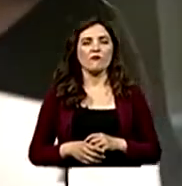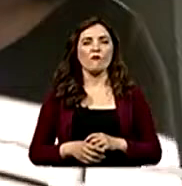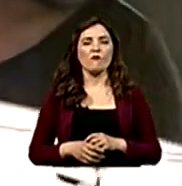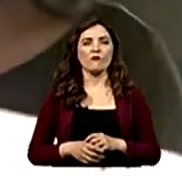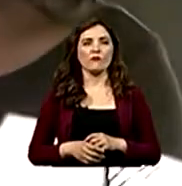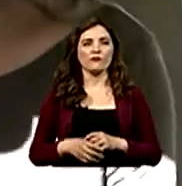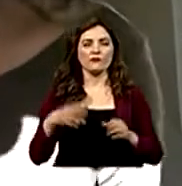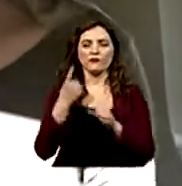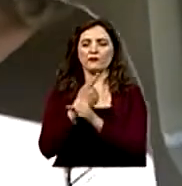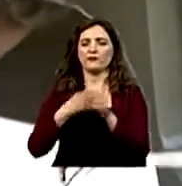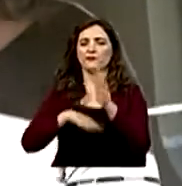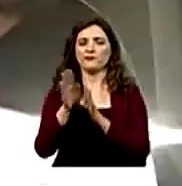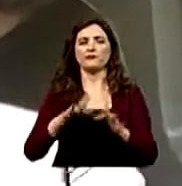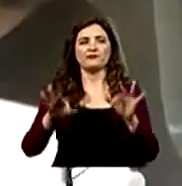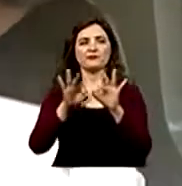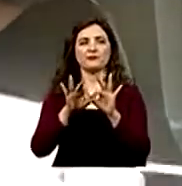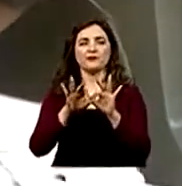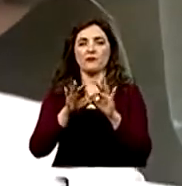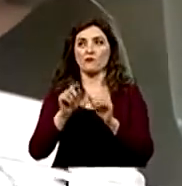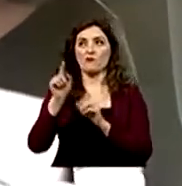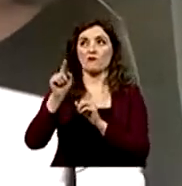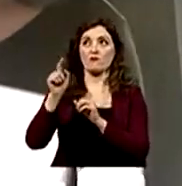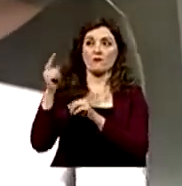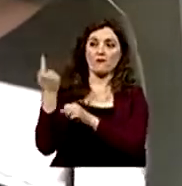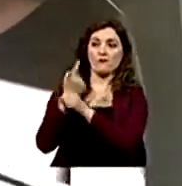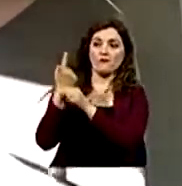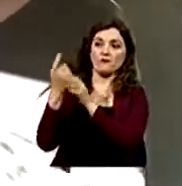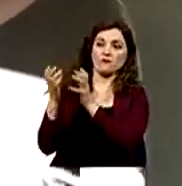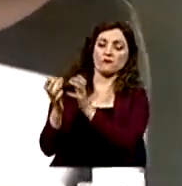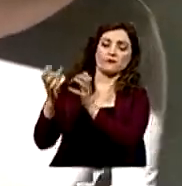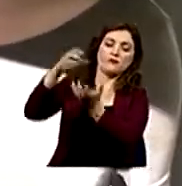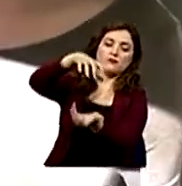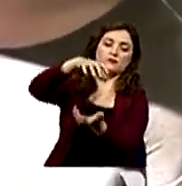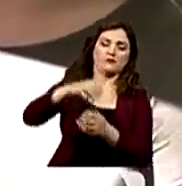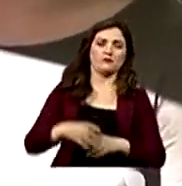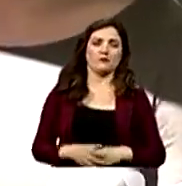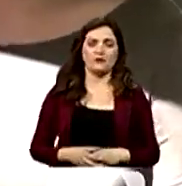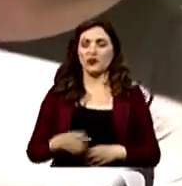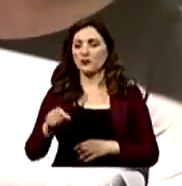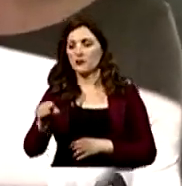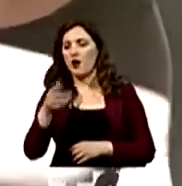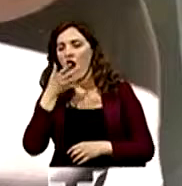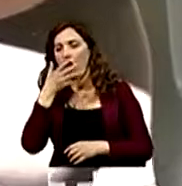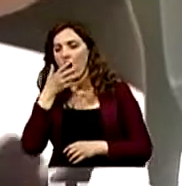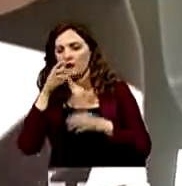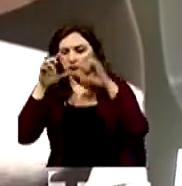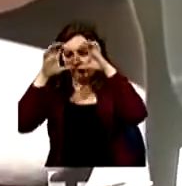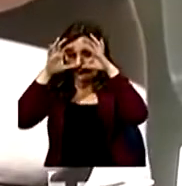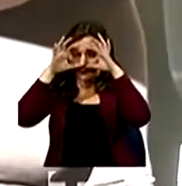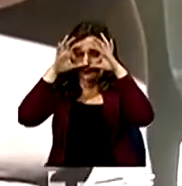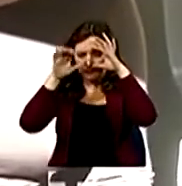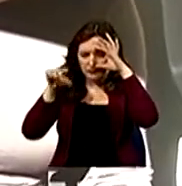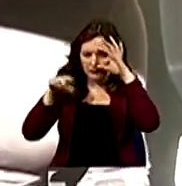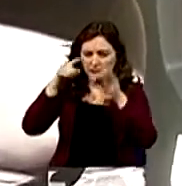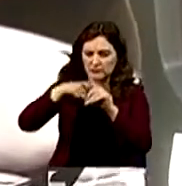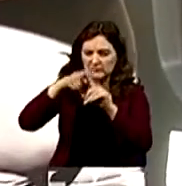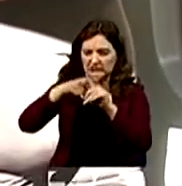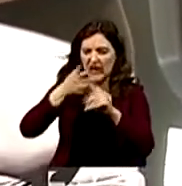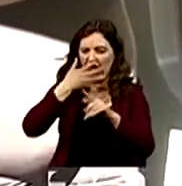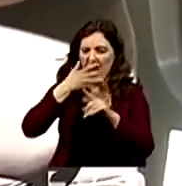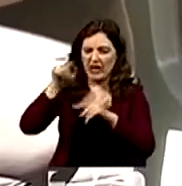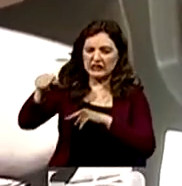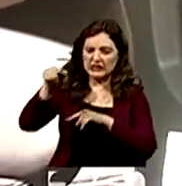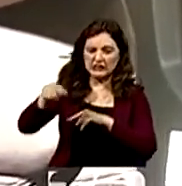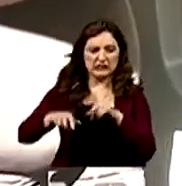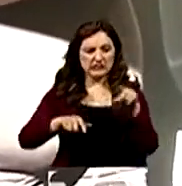principales, usted me decía, las descargas, y sobre todo que también van evidenciando cuáles son las zonas más calientes. Así es, el señor que tenemos, el teniente